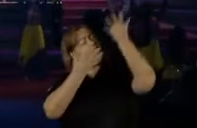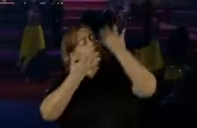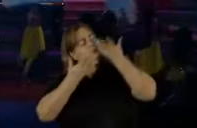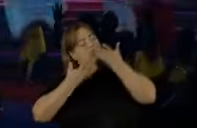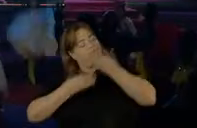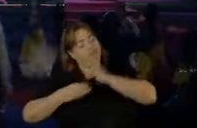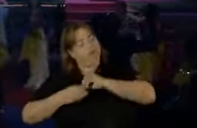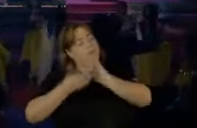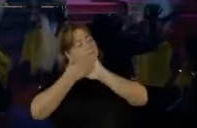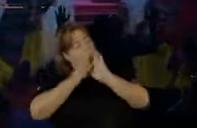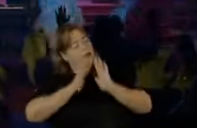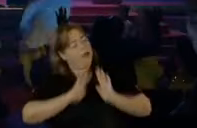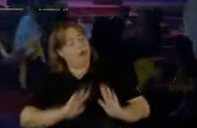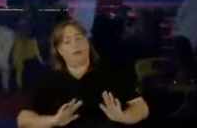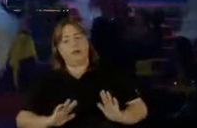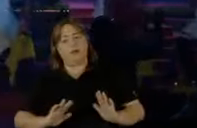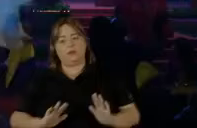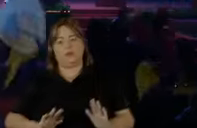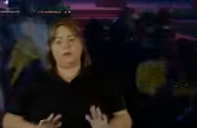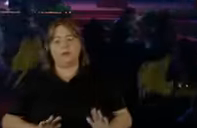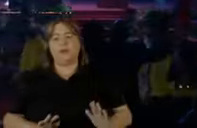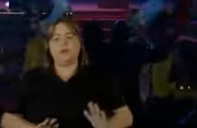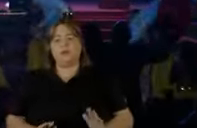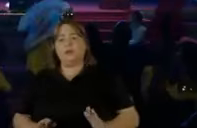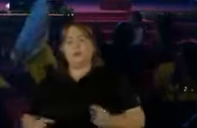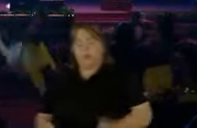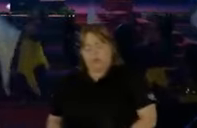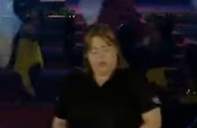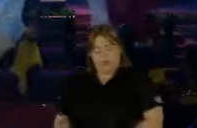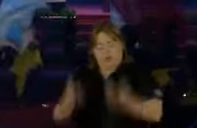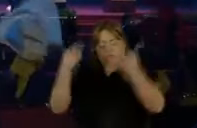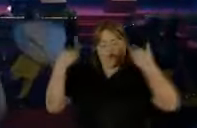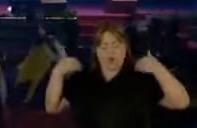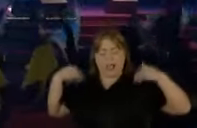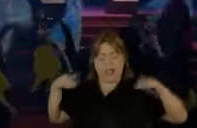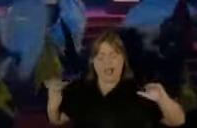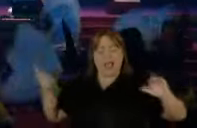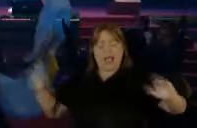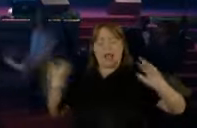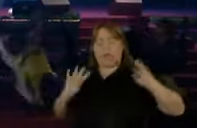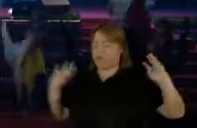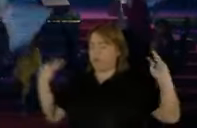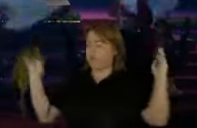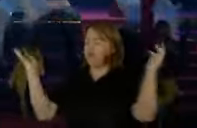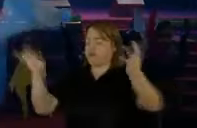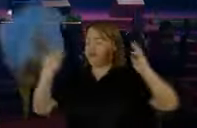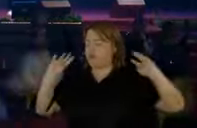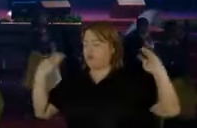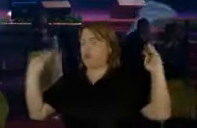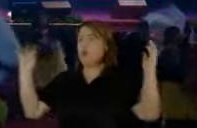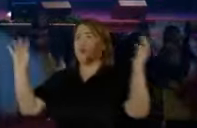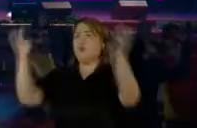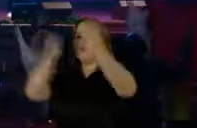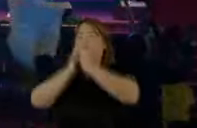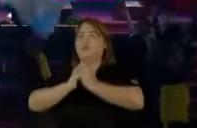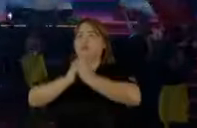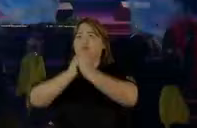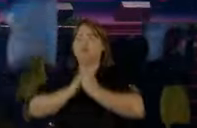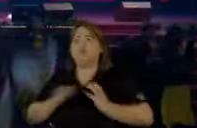paz. Y alrededor de miles de ángeles le adoran.